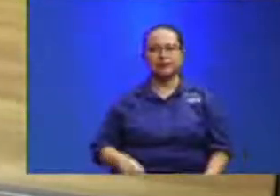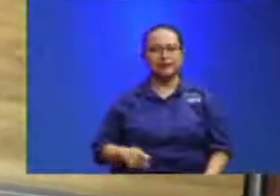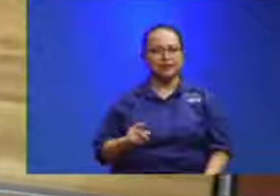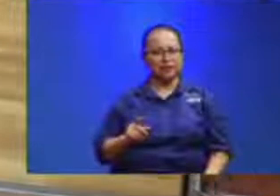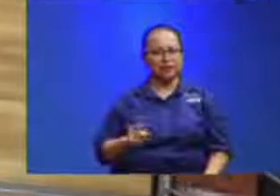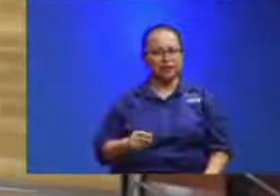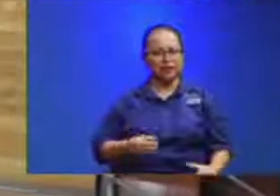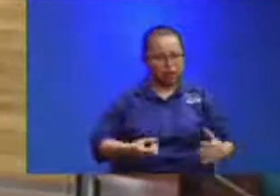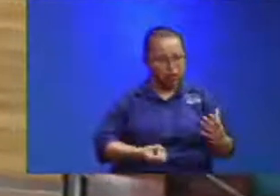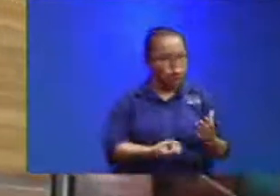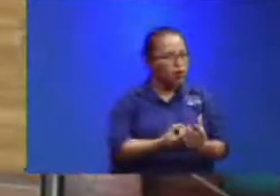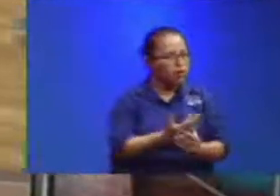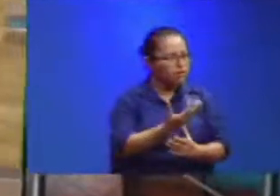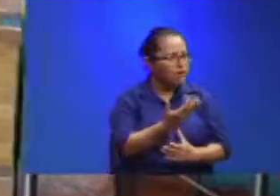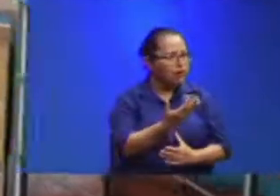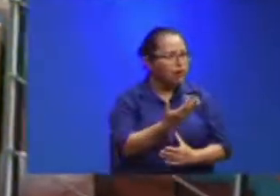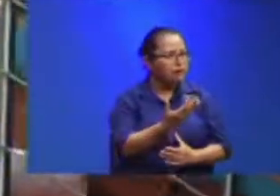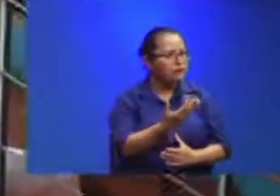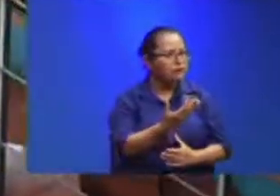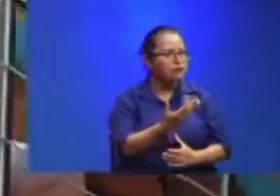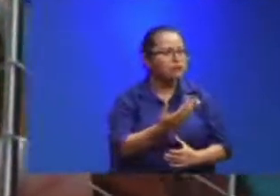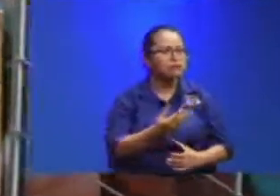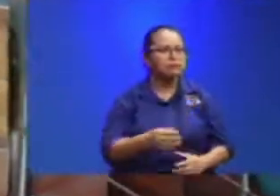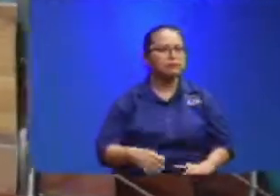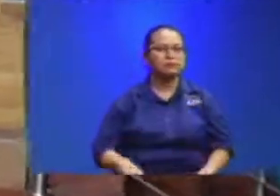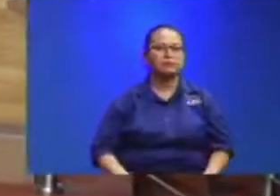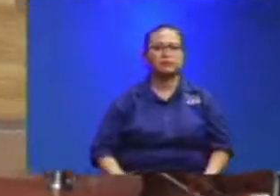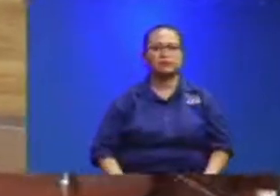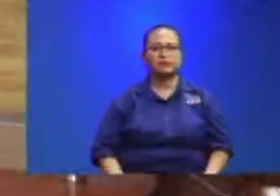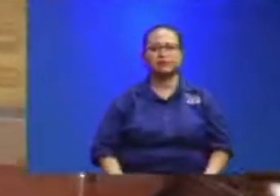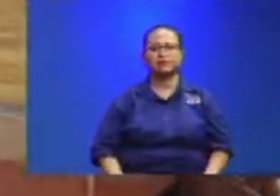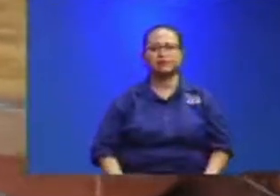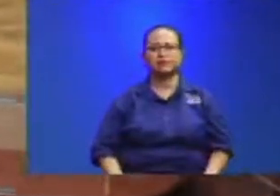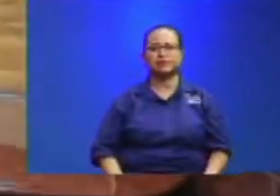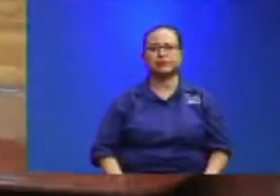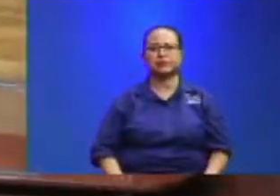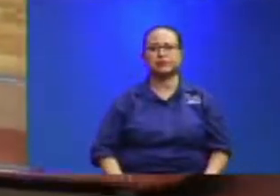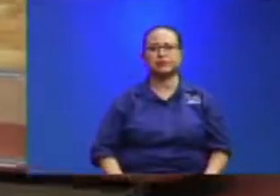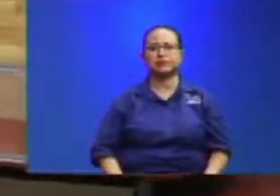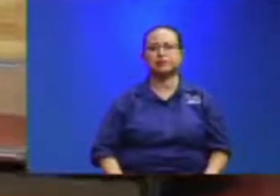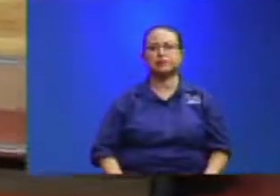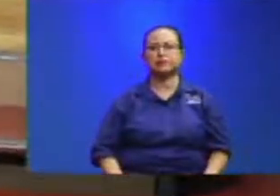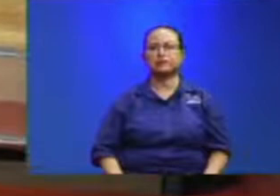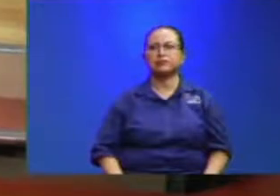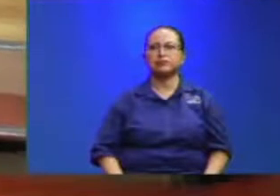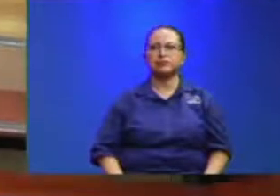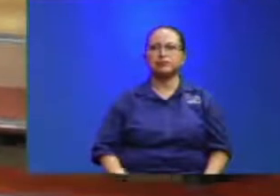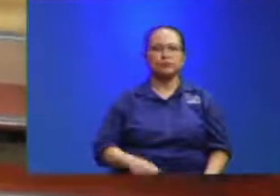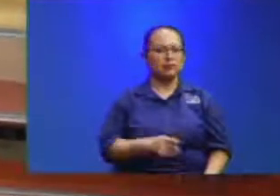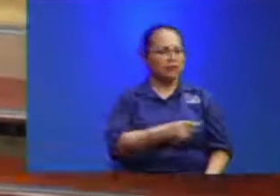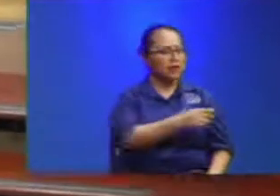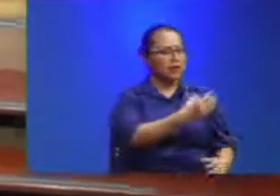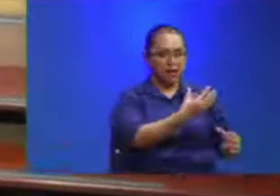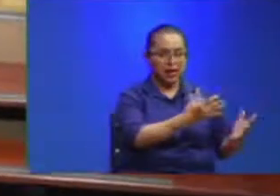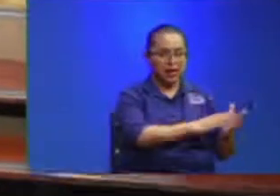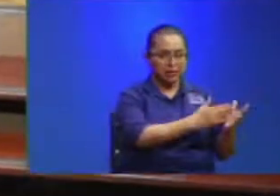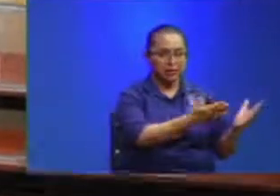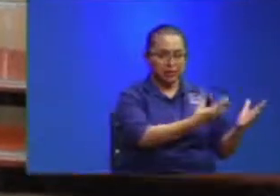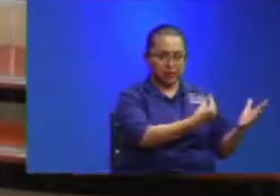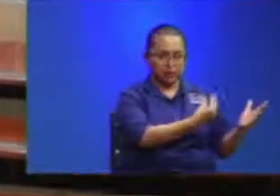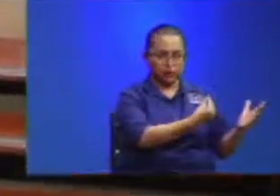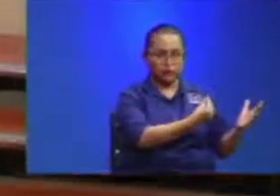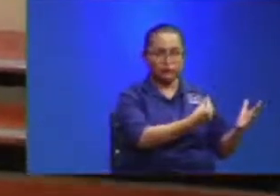la biblia porque no es que estuviera vencida en algún lugar y entonces ella me dijo estás